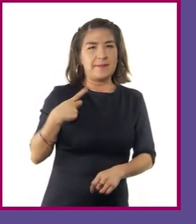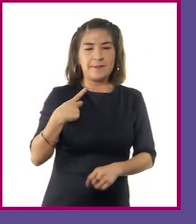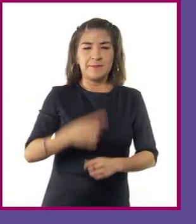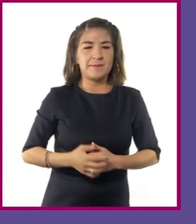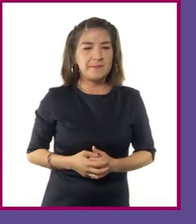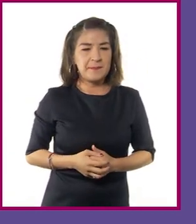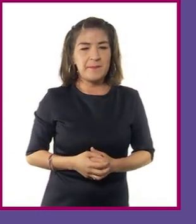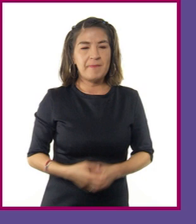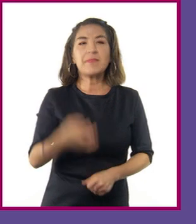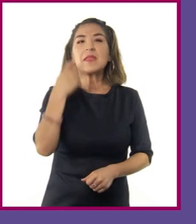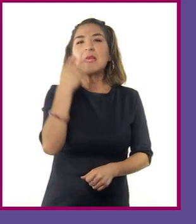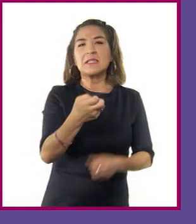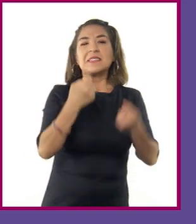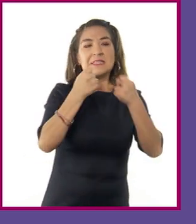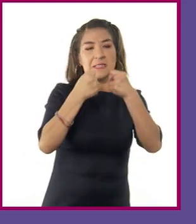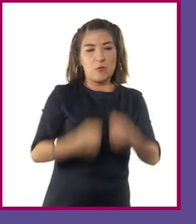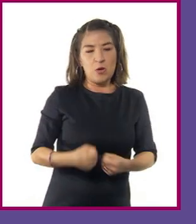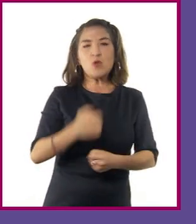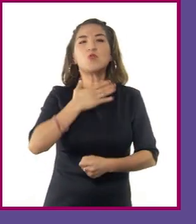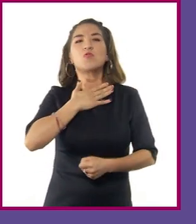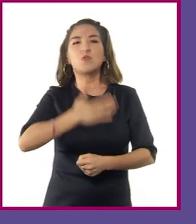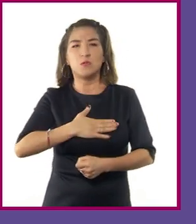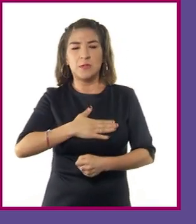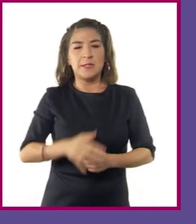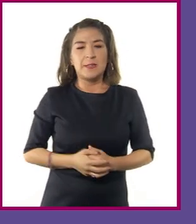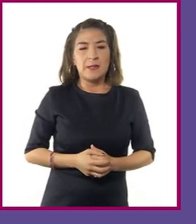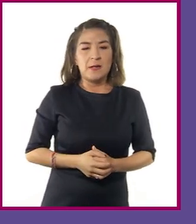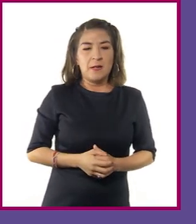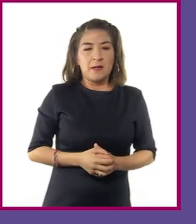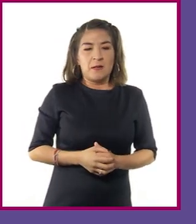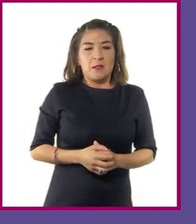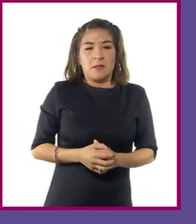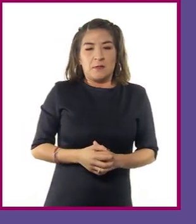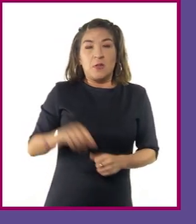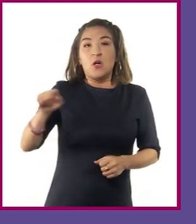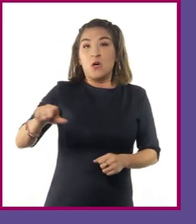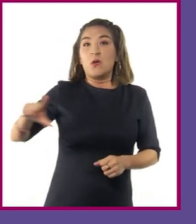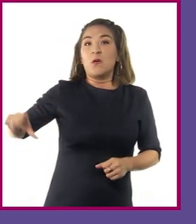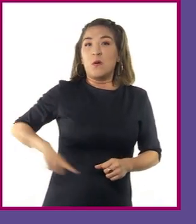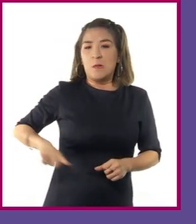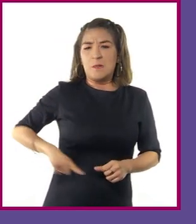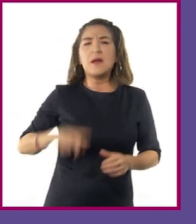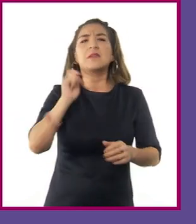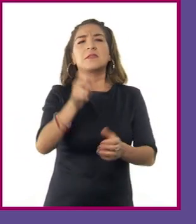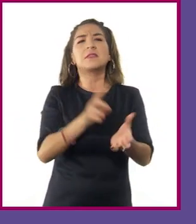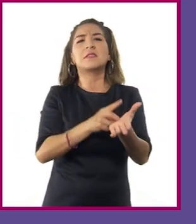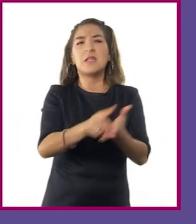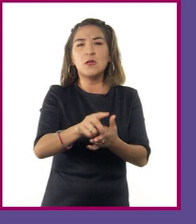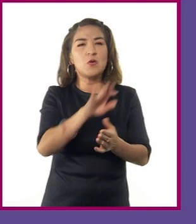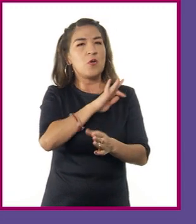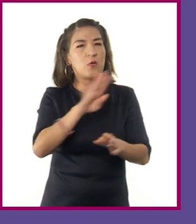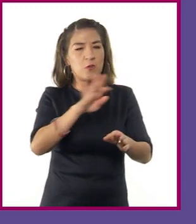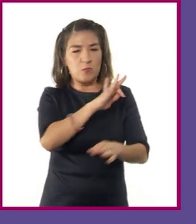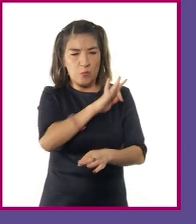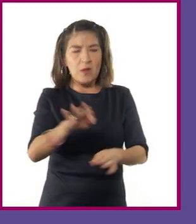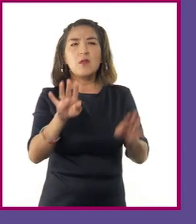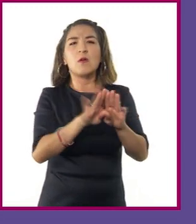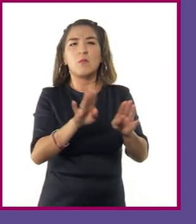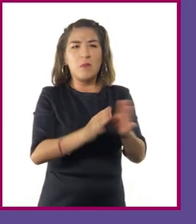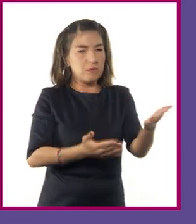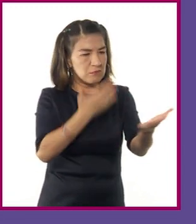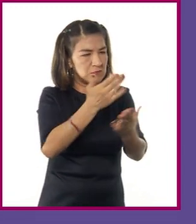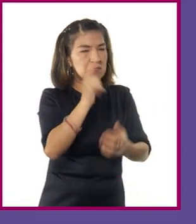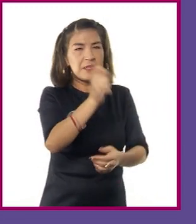seguridad y justicia, el fortalecimiento del Estado de Derecho exige que los ciudadanos denuncien los